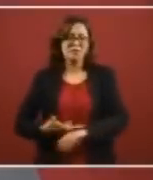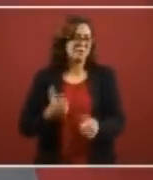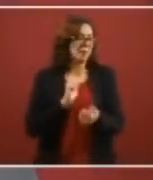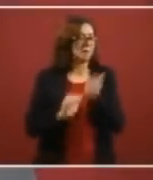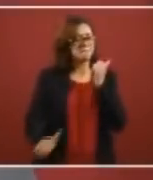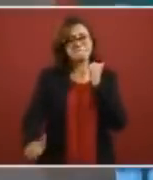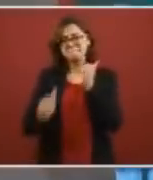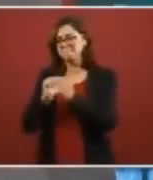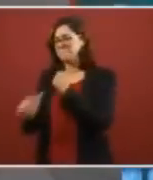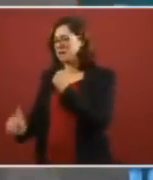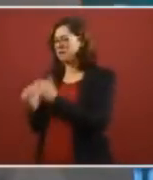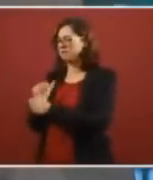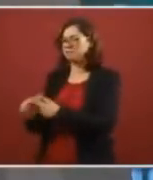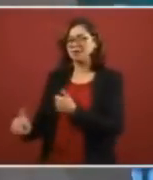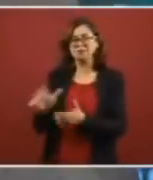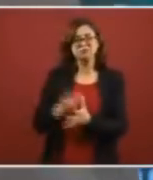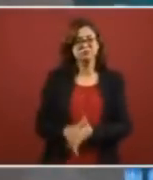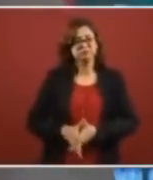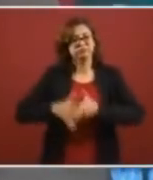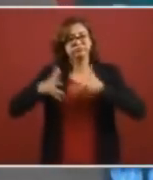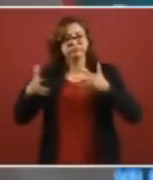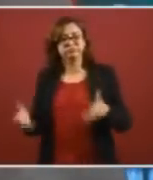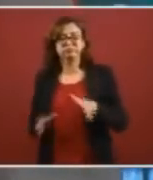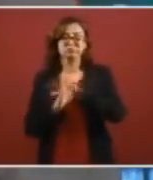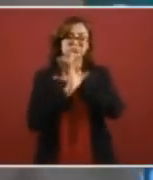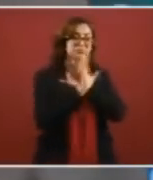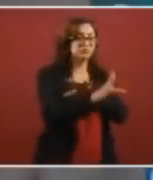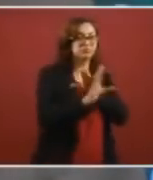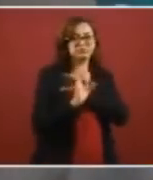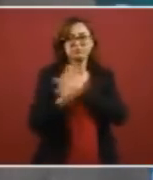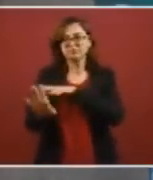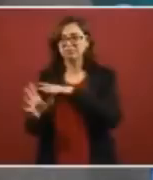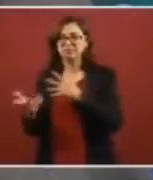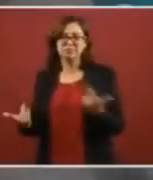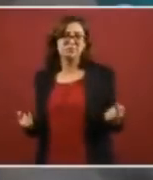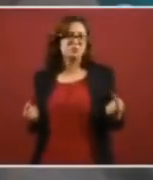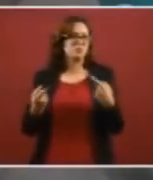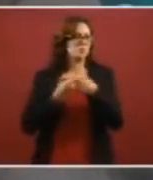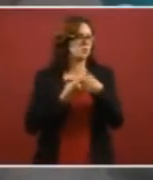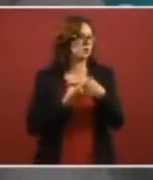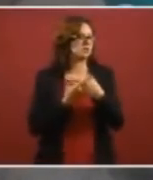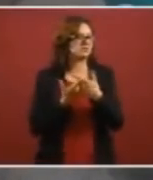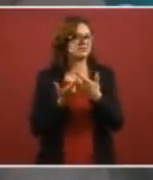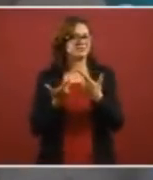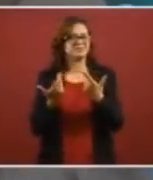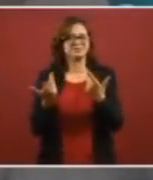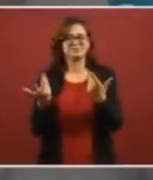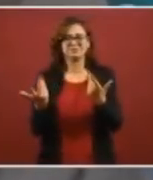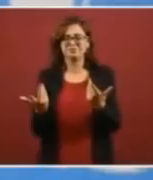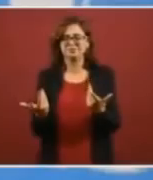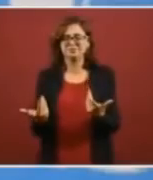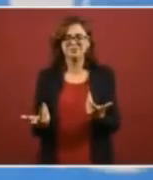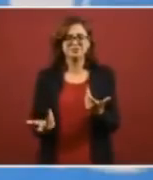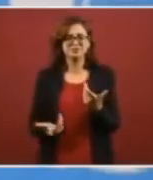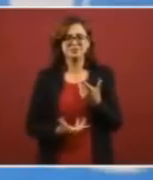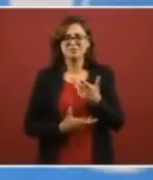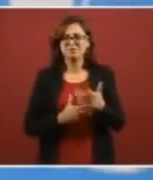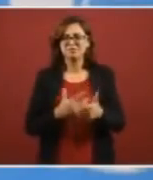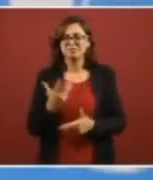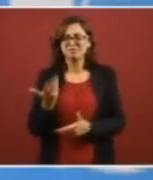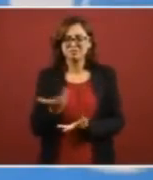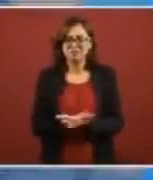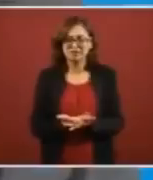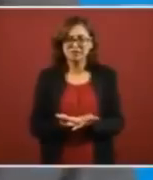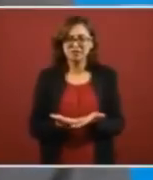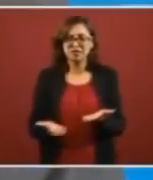bueno, el fenómeno migratorio, esta contradicción, paradoja de que estamos